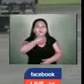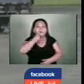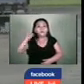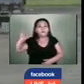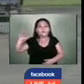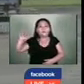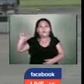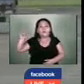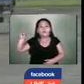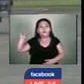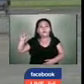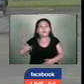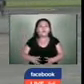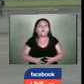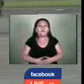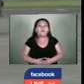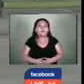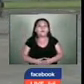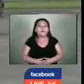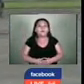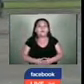Leiva, Noticiero Hechos.